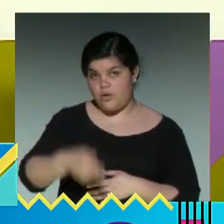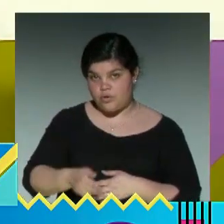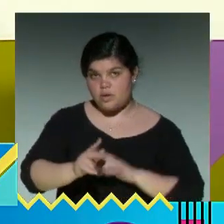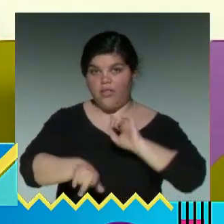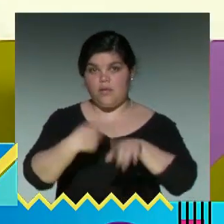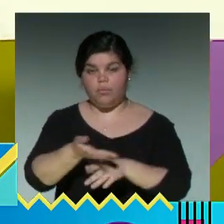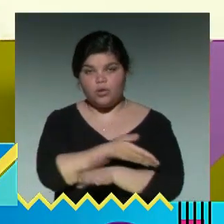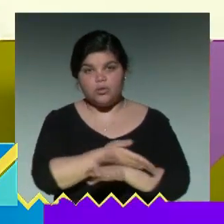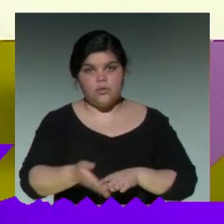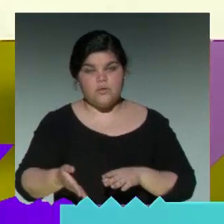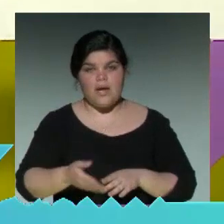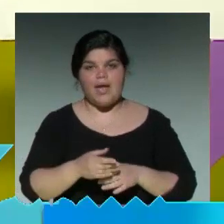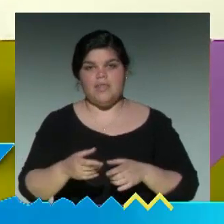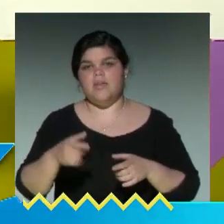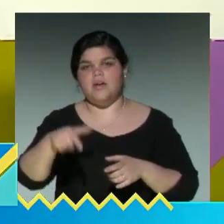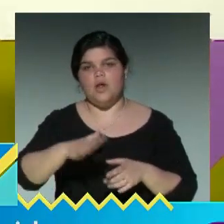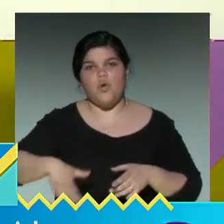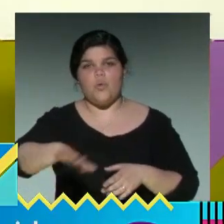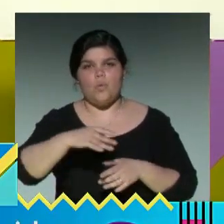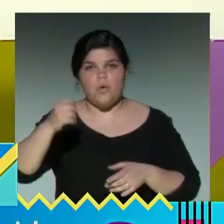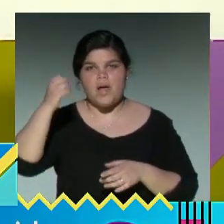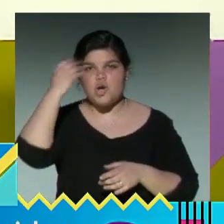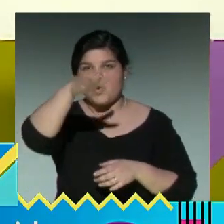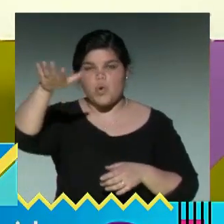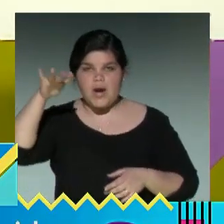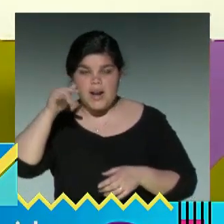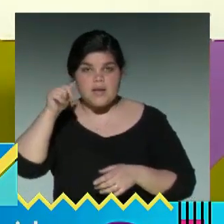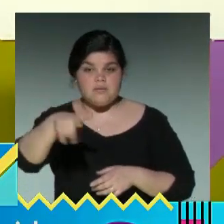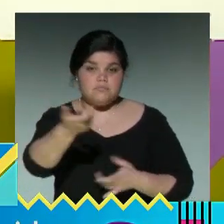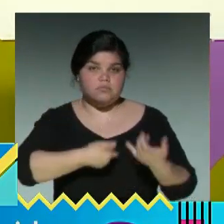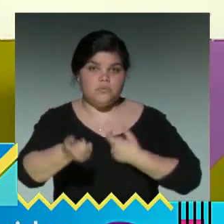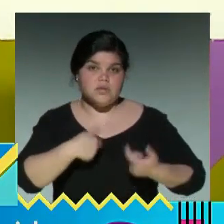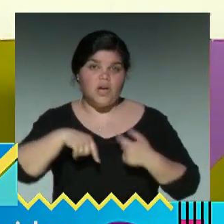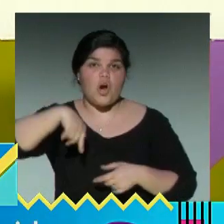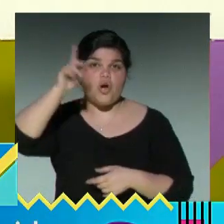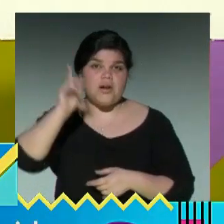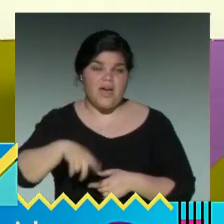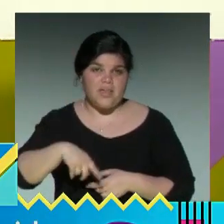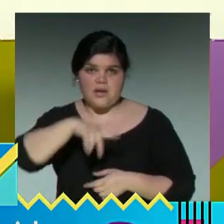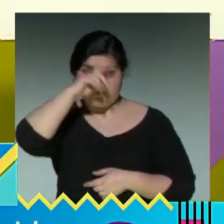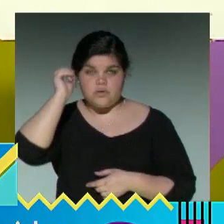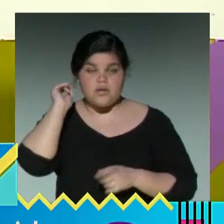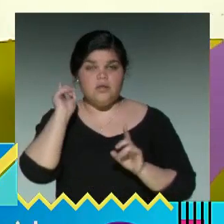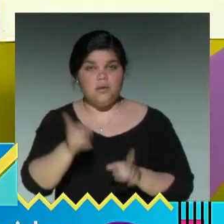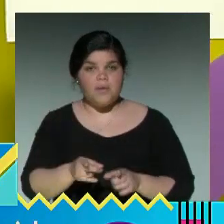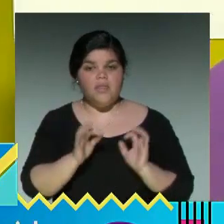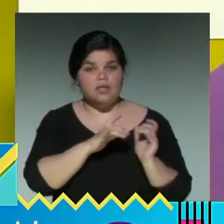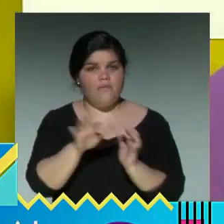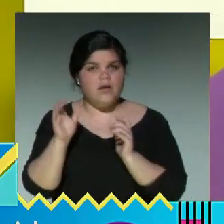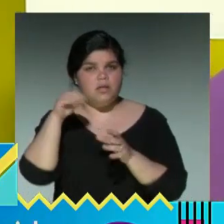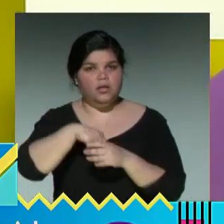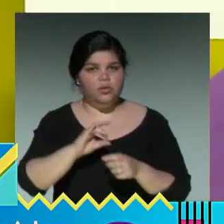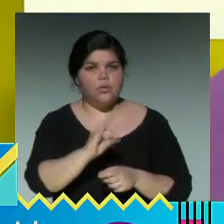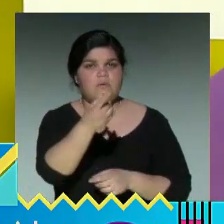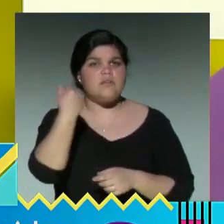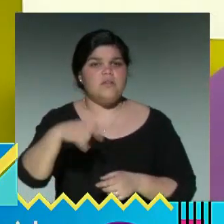hablando de extensión rural, ya lo adelantaron nuestros invitados en relación a las jornadas nacionales y el debate que se da así académico también en